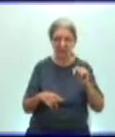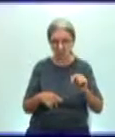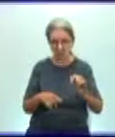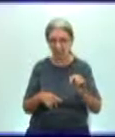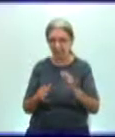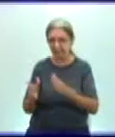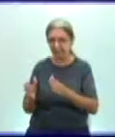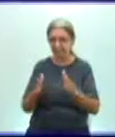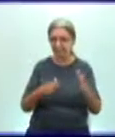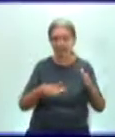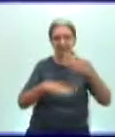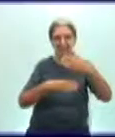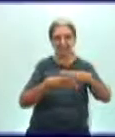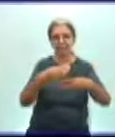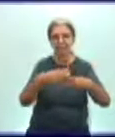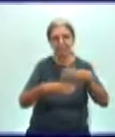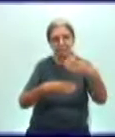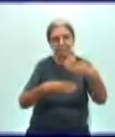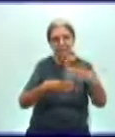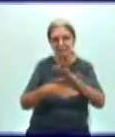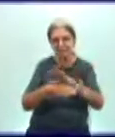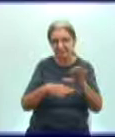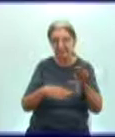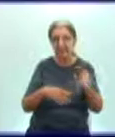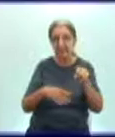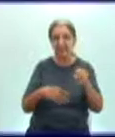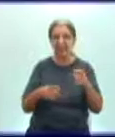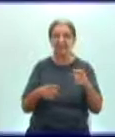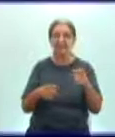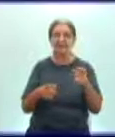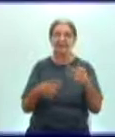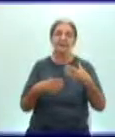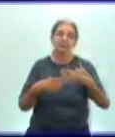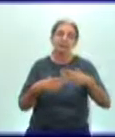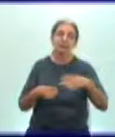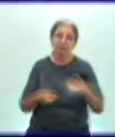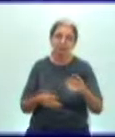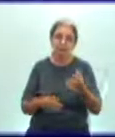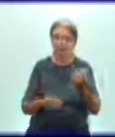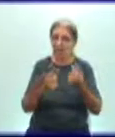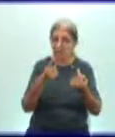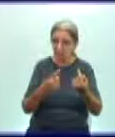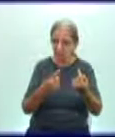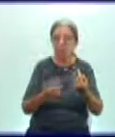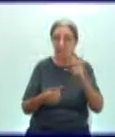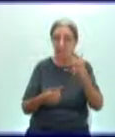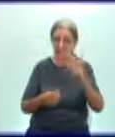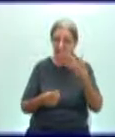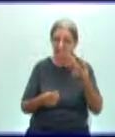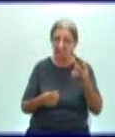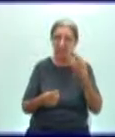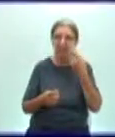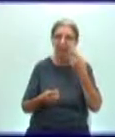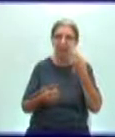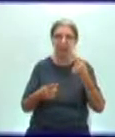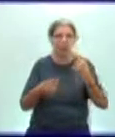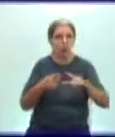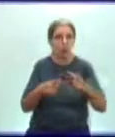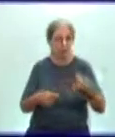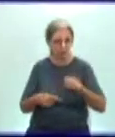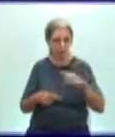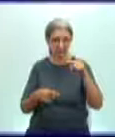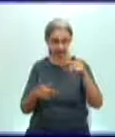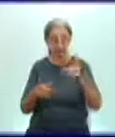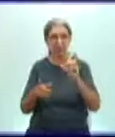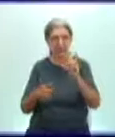esta estructura, vamos a recordar la introducción de un par de cuentos. Mire cómo comienza El otro yo.